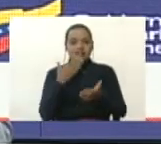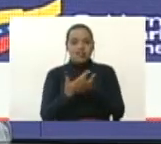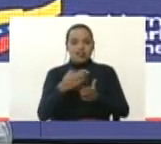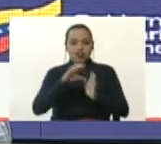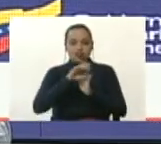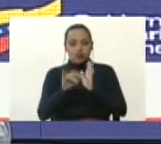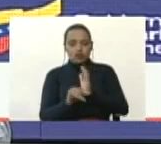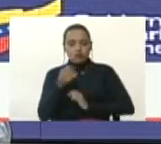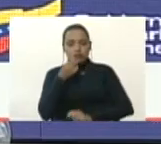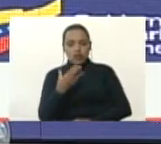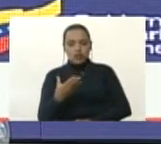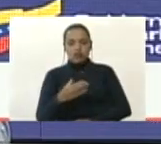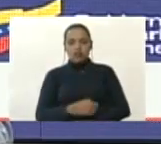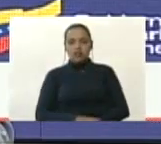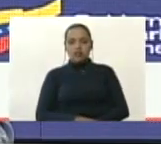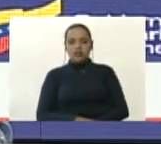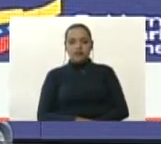hermosa,